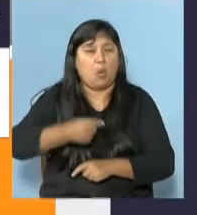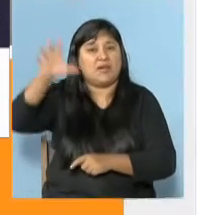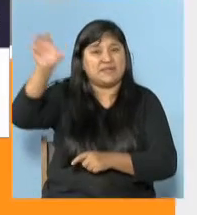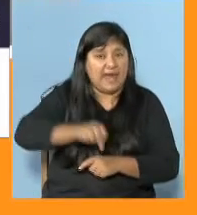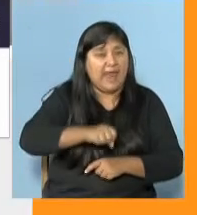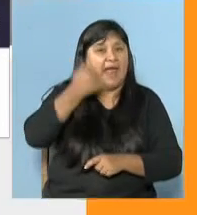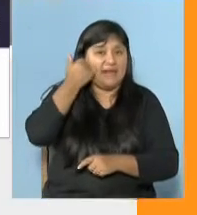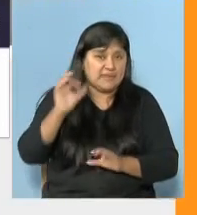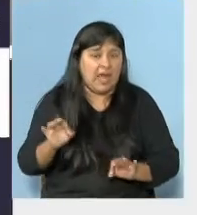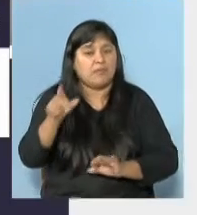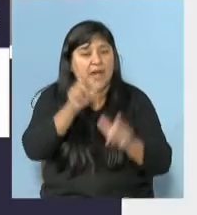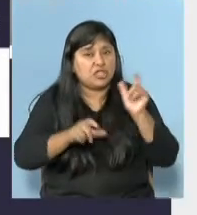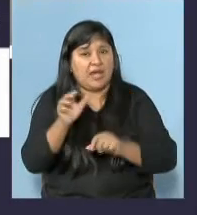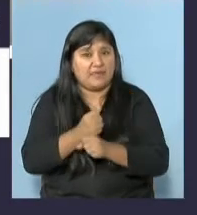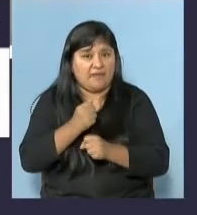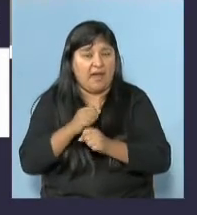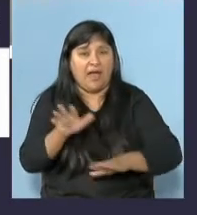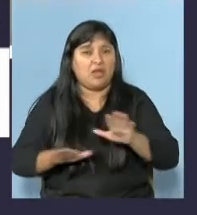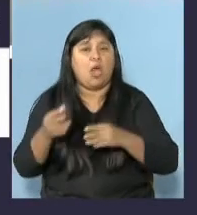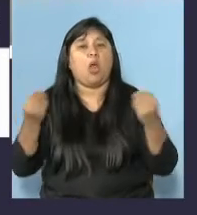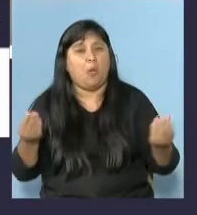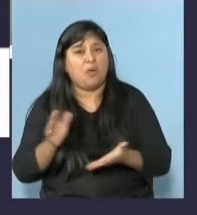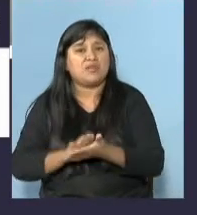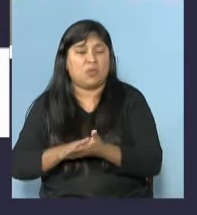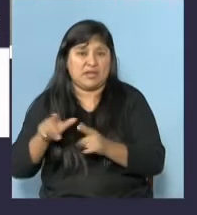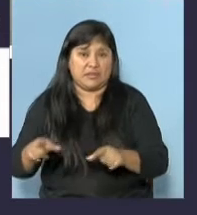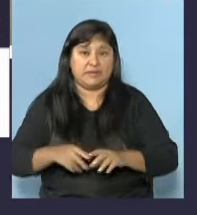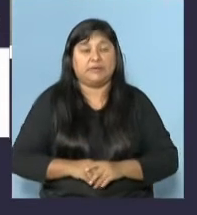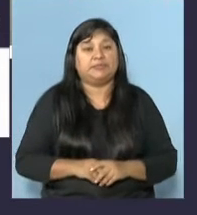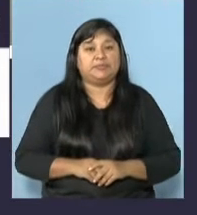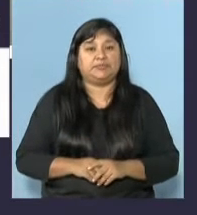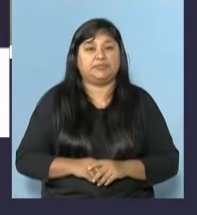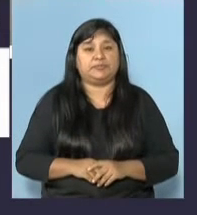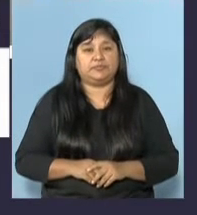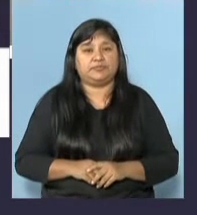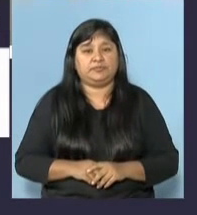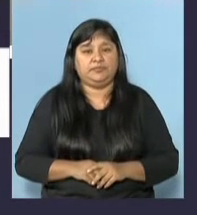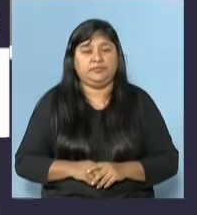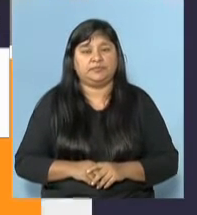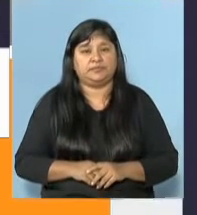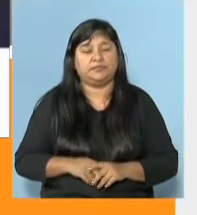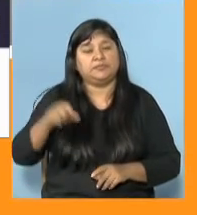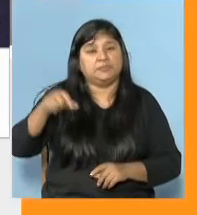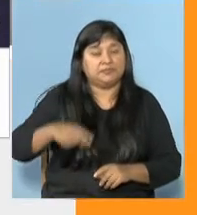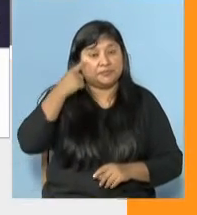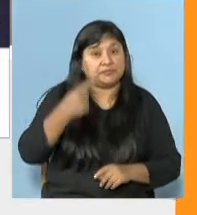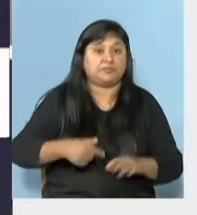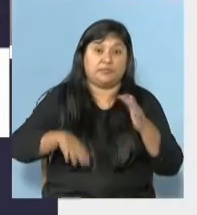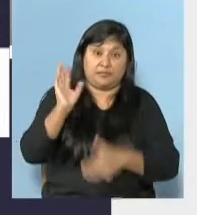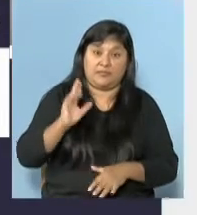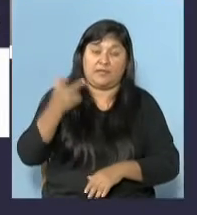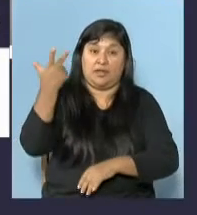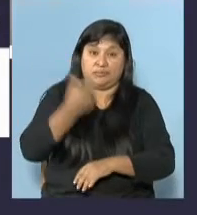Bueno, la verdad es que también tenemos que ser cautos con esto. Lo que hay es un avance importante en el acuerdo que